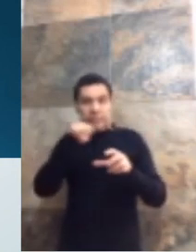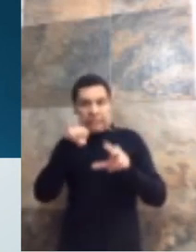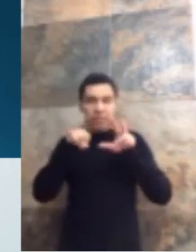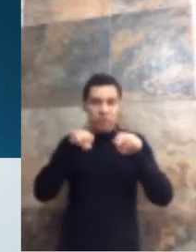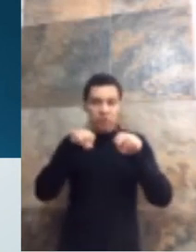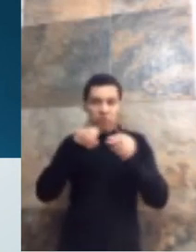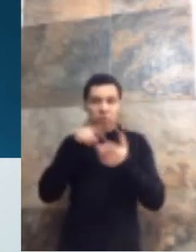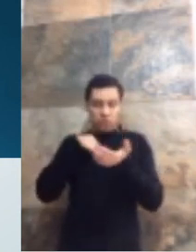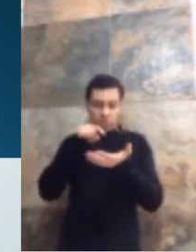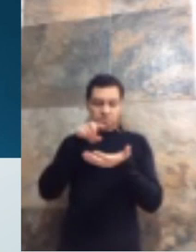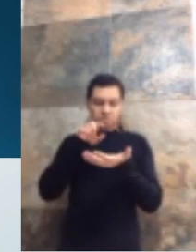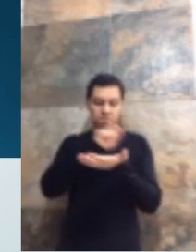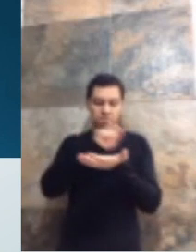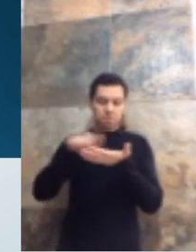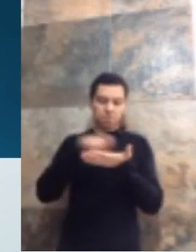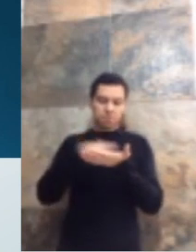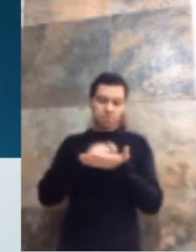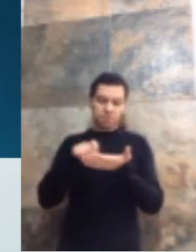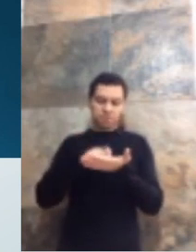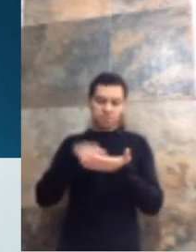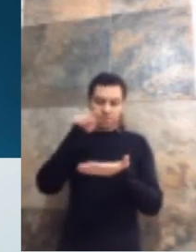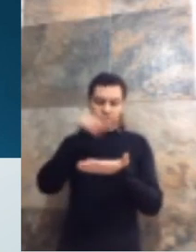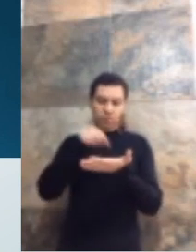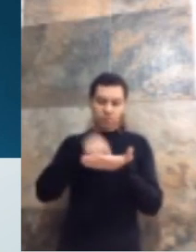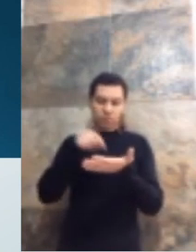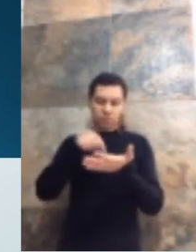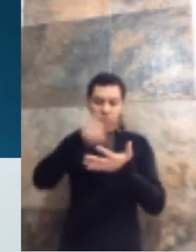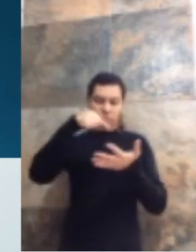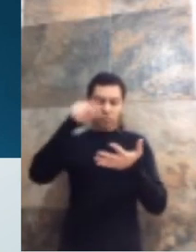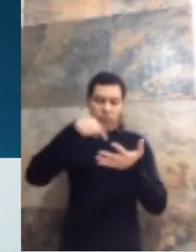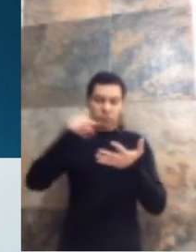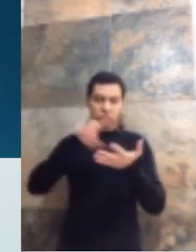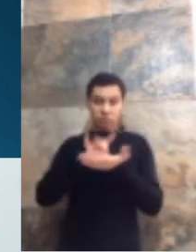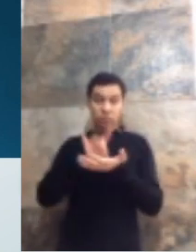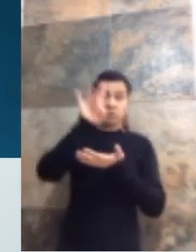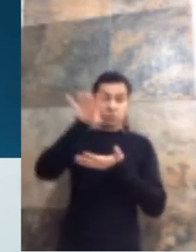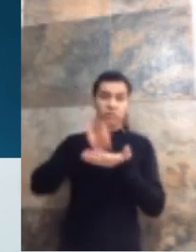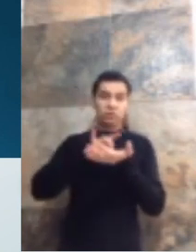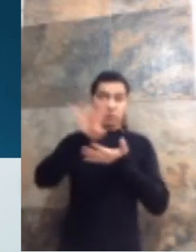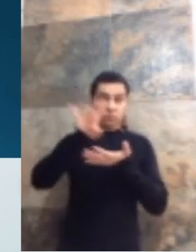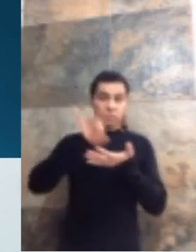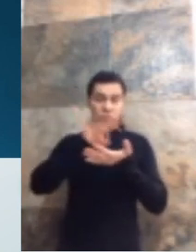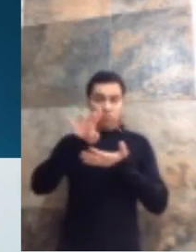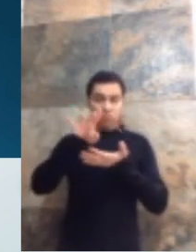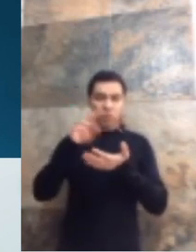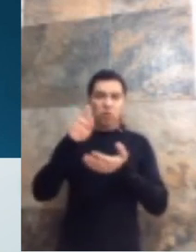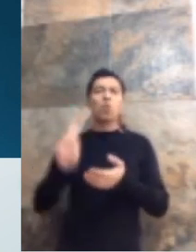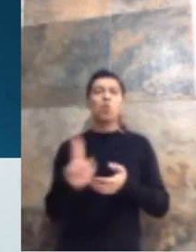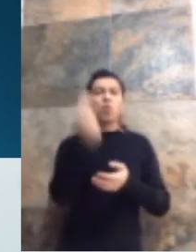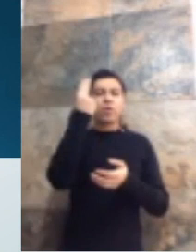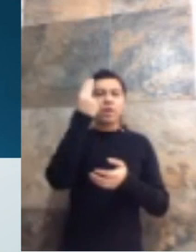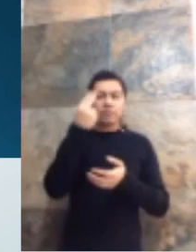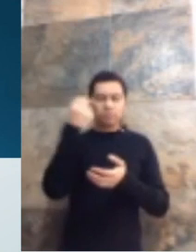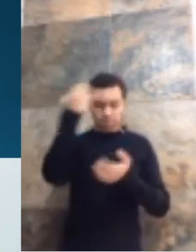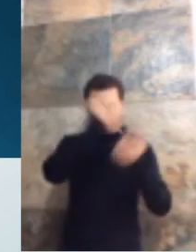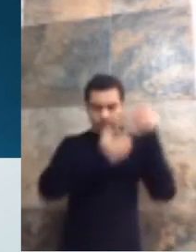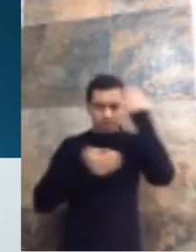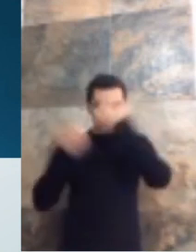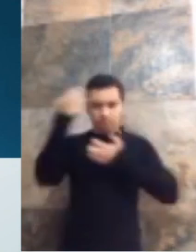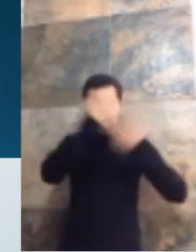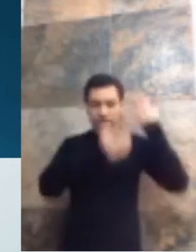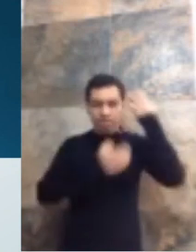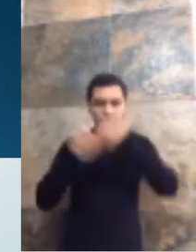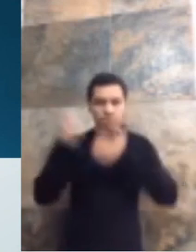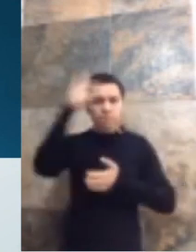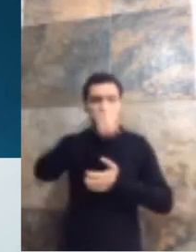dirección que está tomando el problema para esta persona, de modo tal que se facilita dar un consejo más